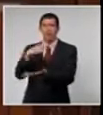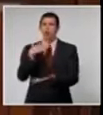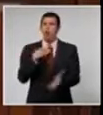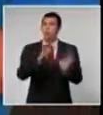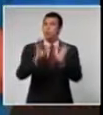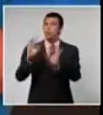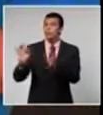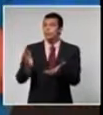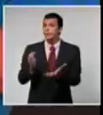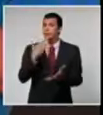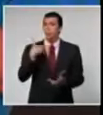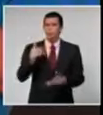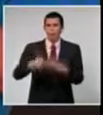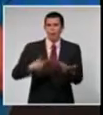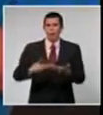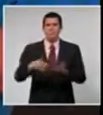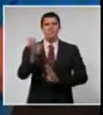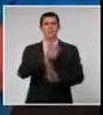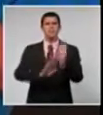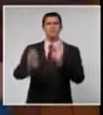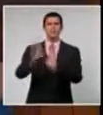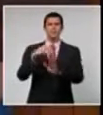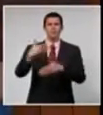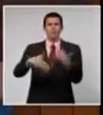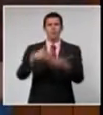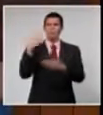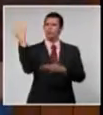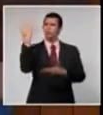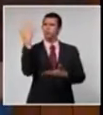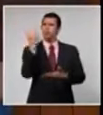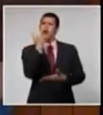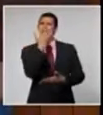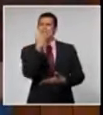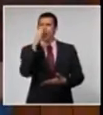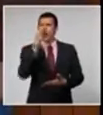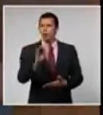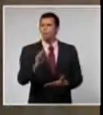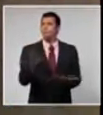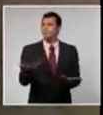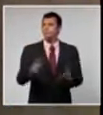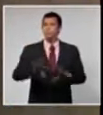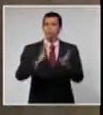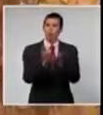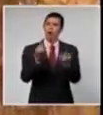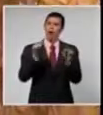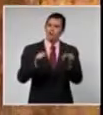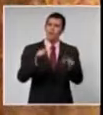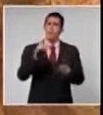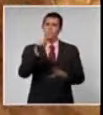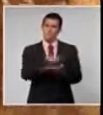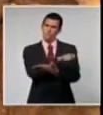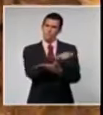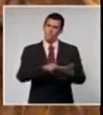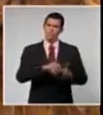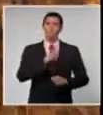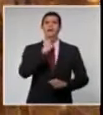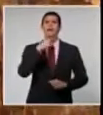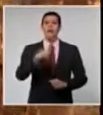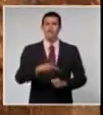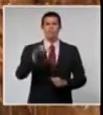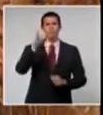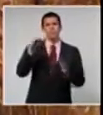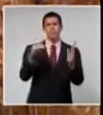Recursos Hidráulicos, Antonio Rodríguez Rodríguez, anunció un donativo de 6 millones y medio de euros para el diagnóstico del estado